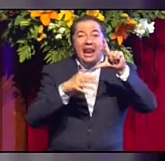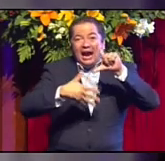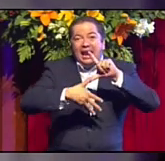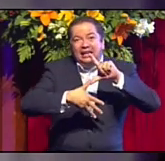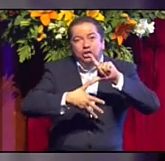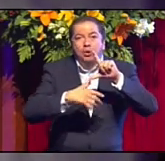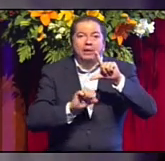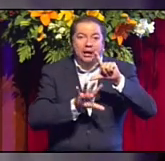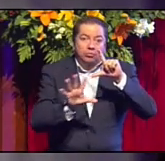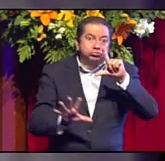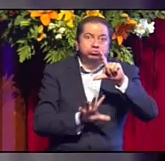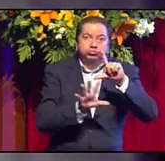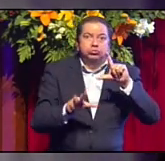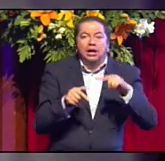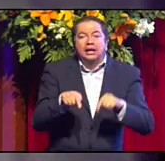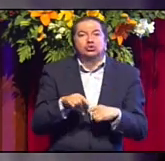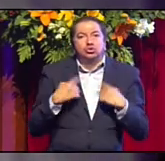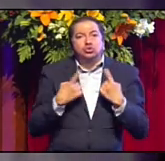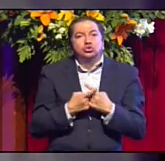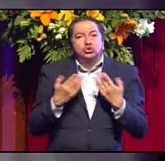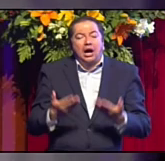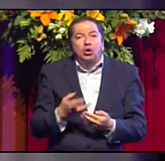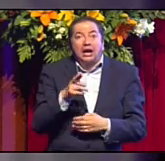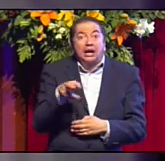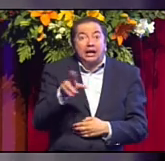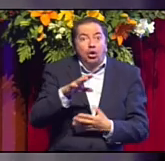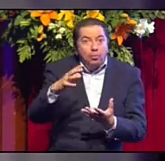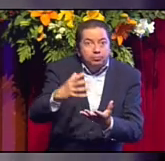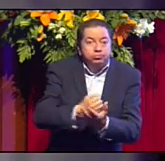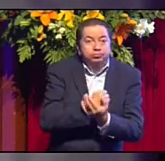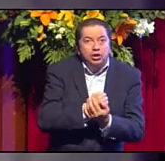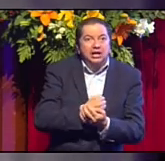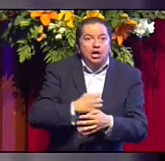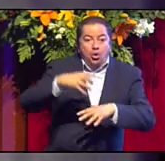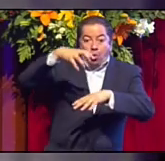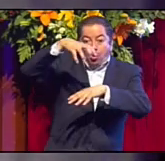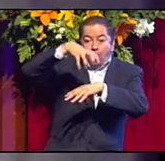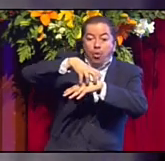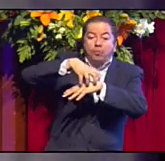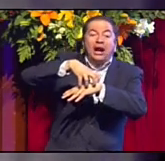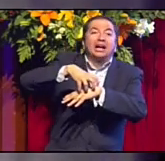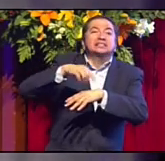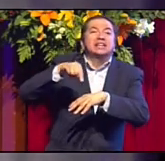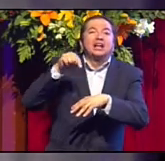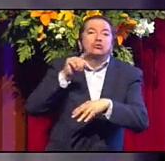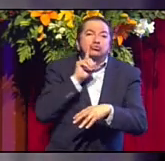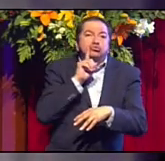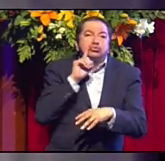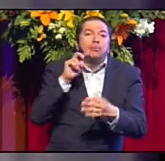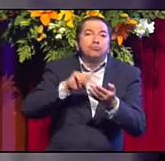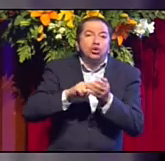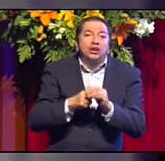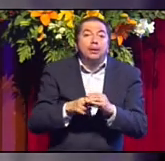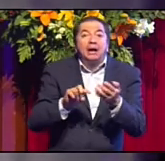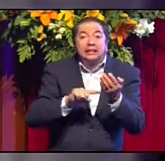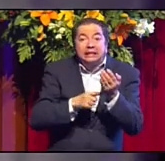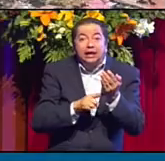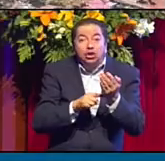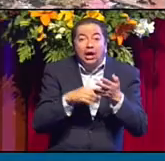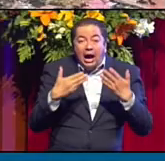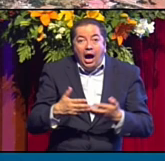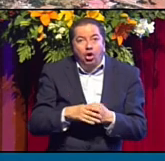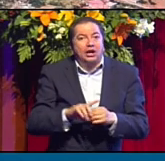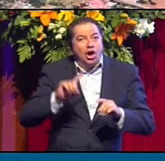recuperado nuestra gran cúpula, que tenía problemas tecnológicos y no los podíamos resolver, hoy día ha